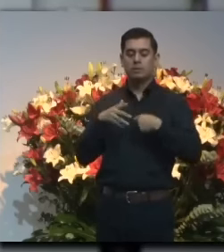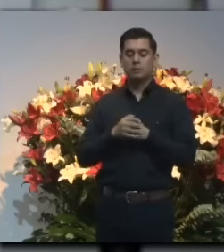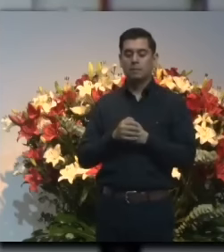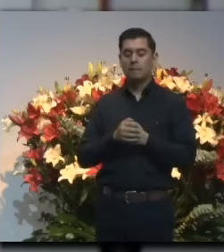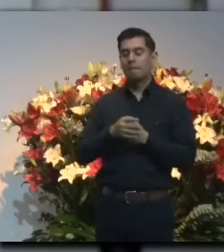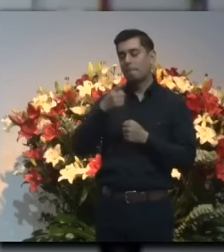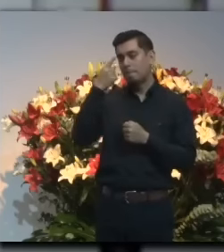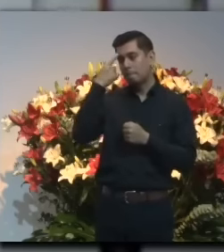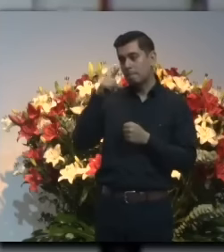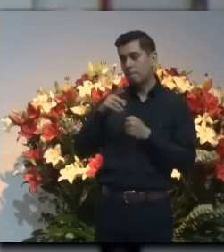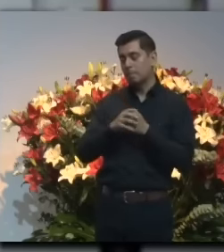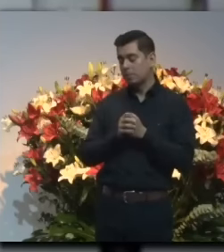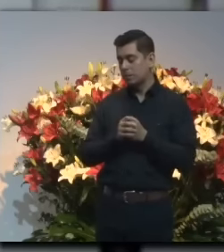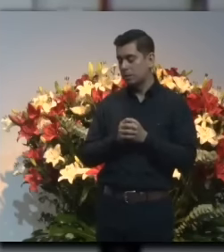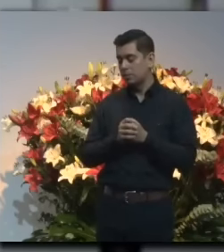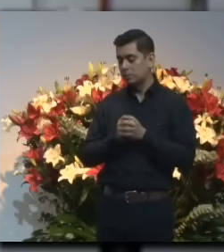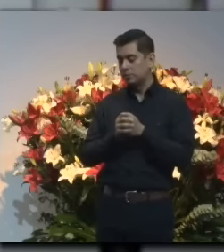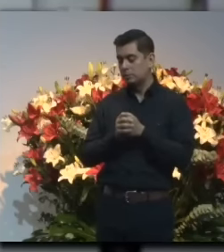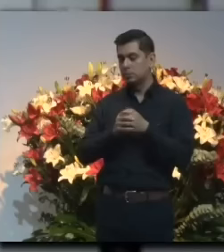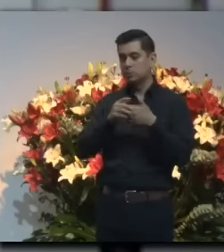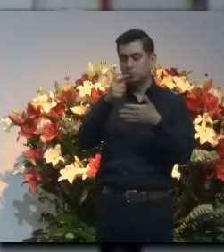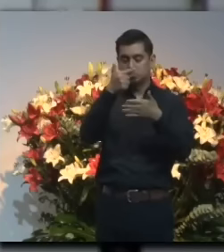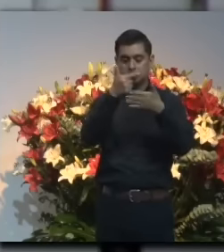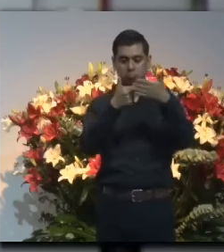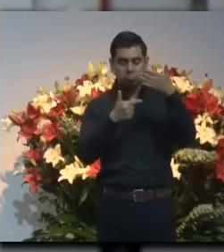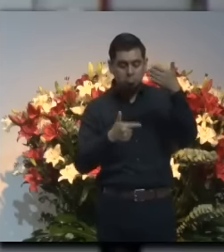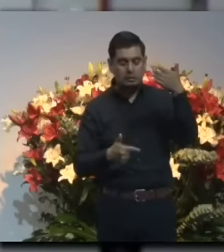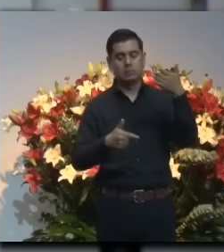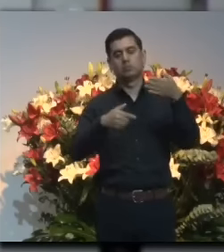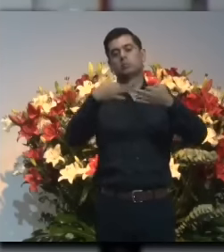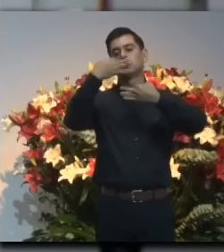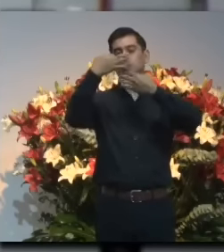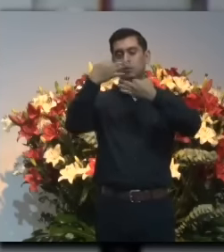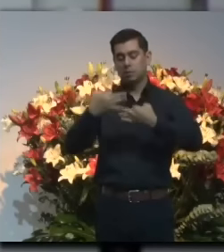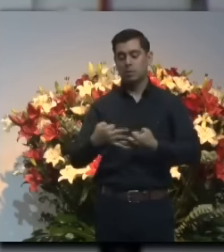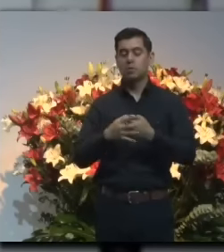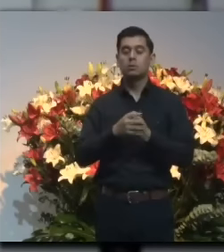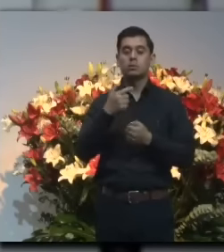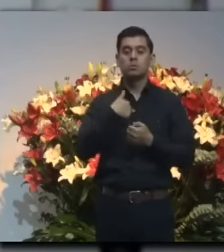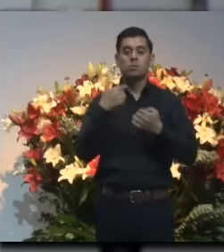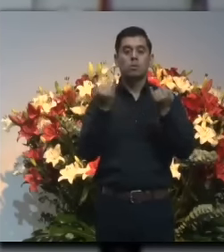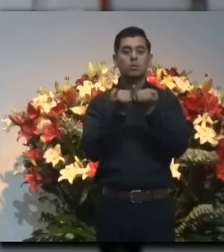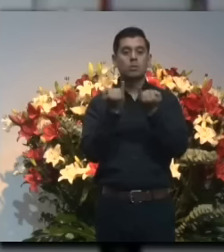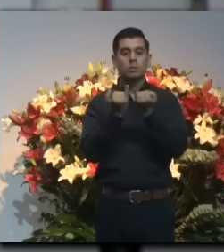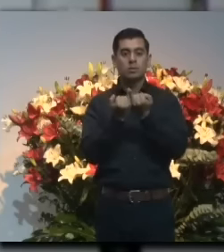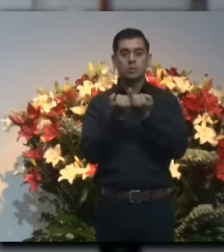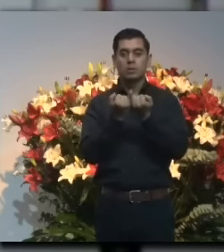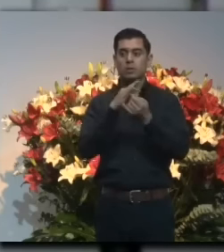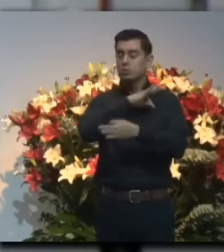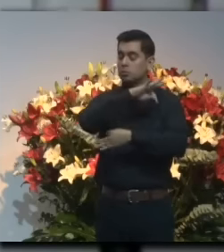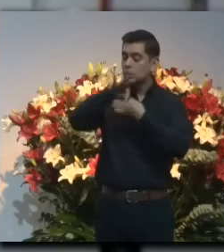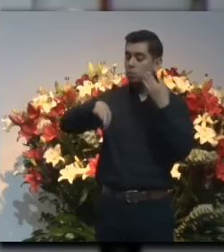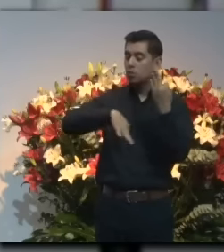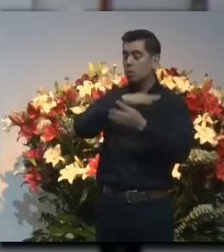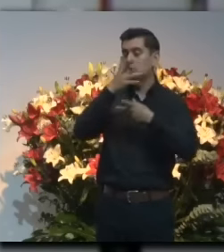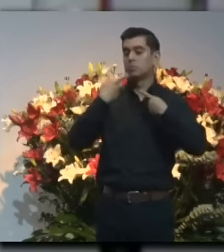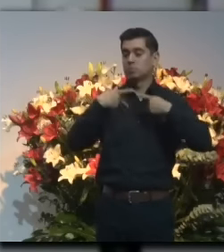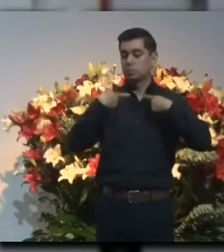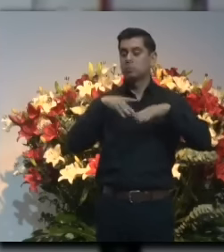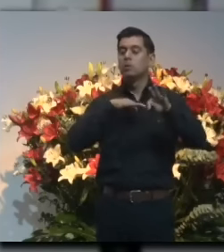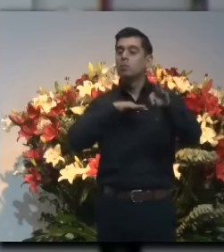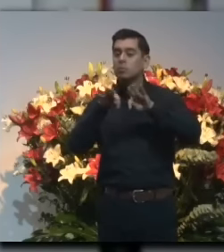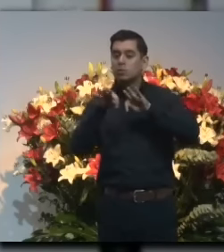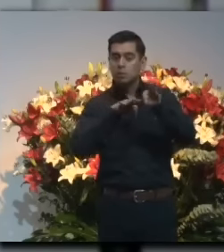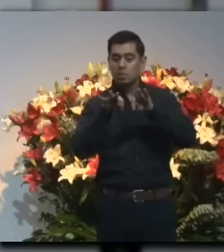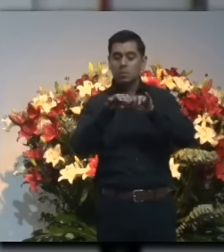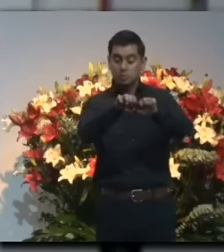por un filtro muy importante de ética y de honradez. Y también propuse que mis funcionarios, todos, incluida